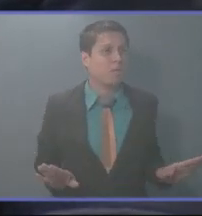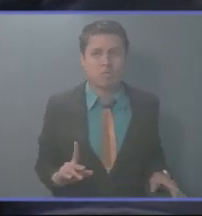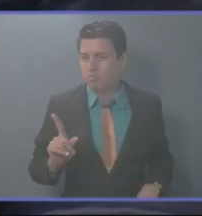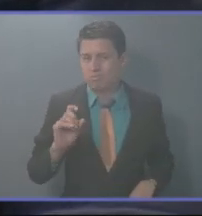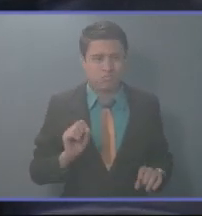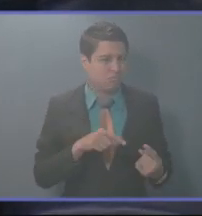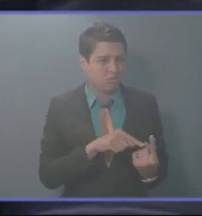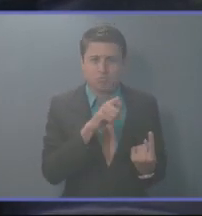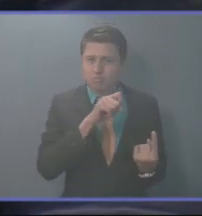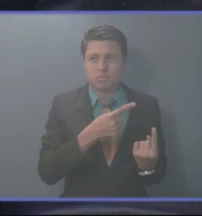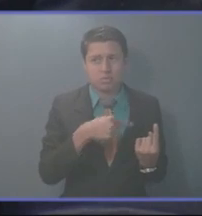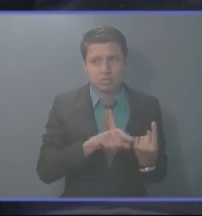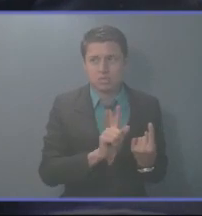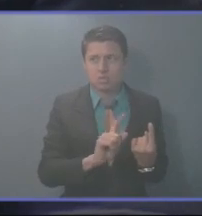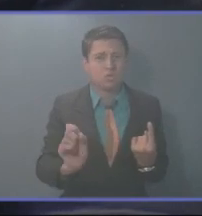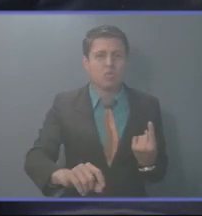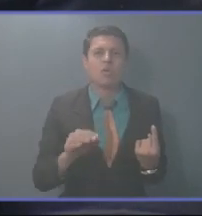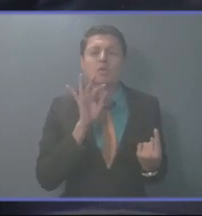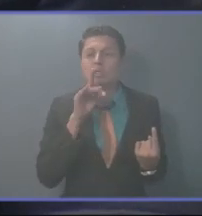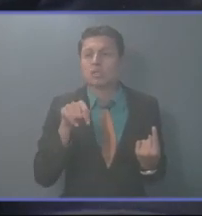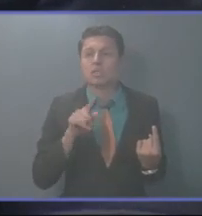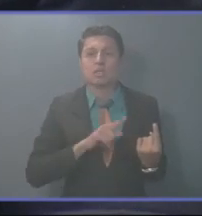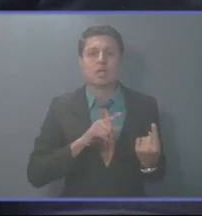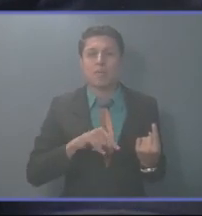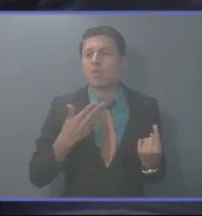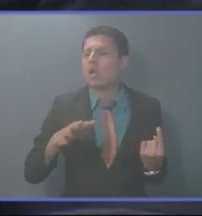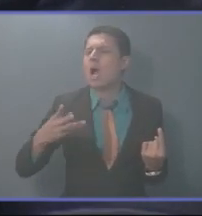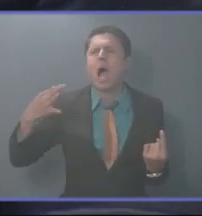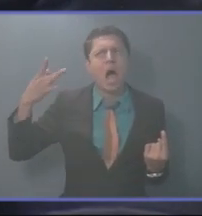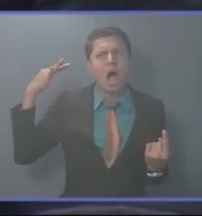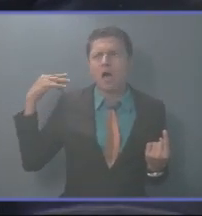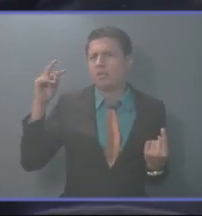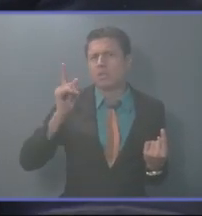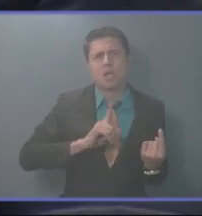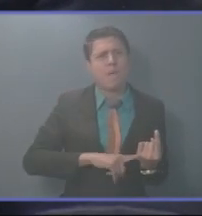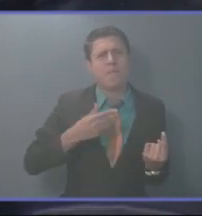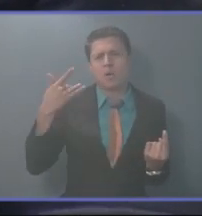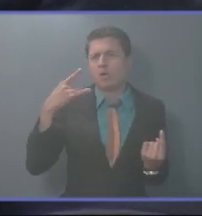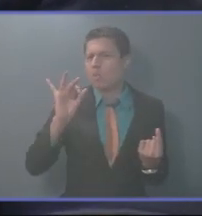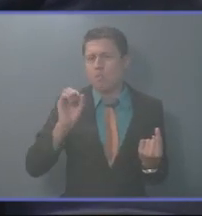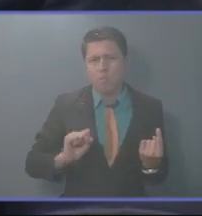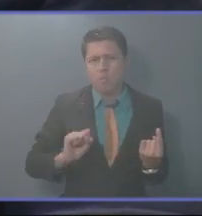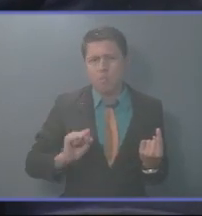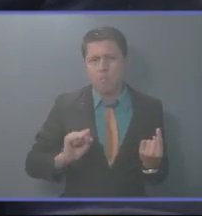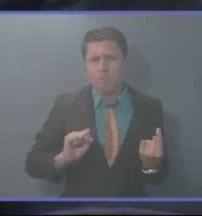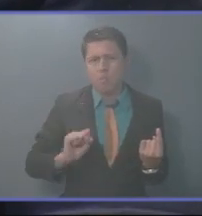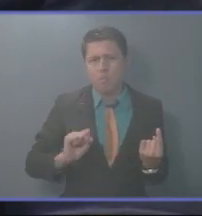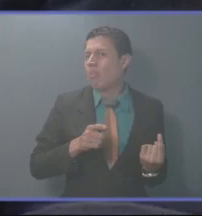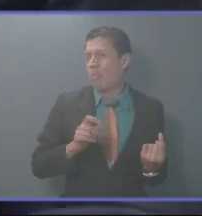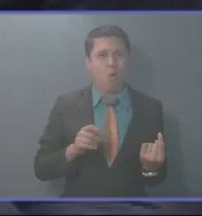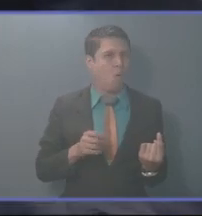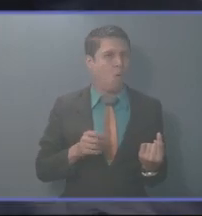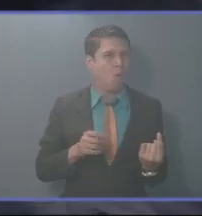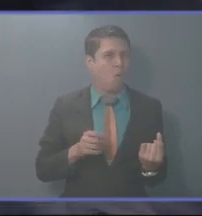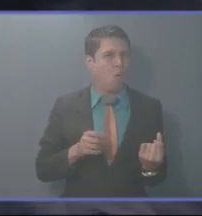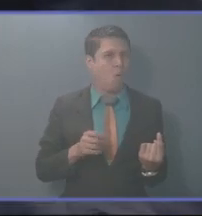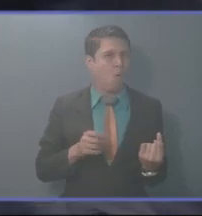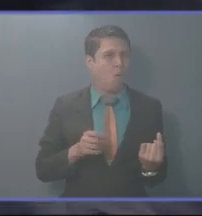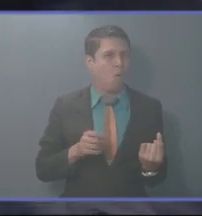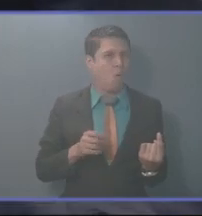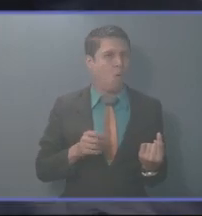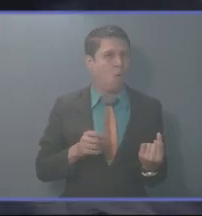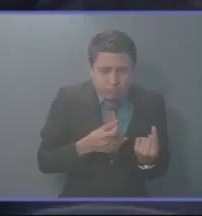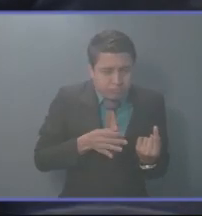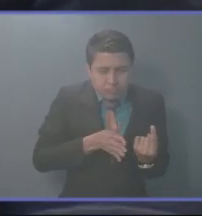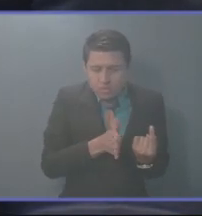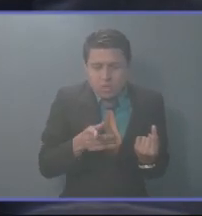invocarse el transcurso del tiempo para evitar su investigación y juzgamiento. E. Principio de